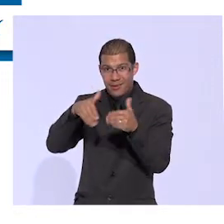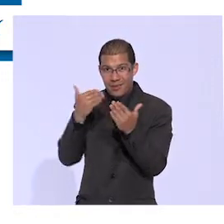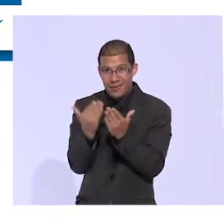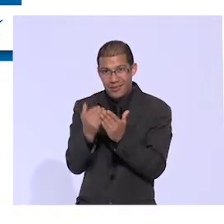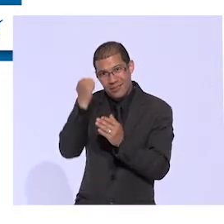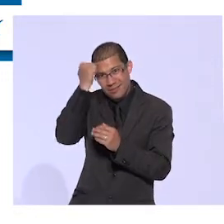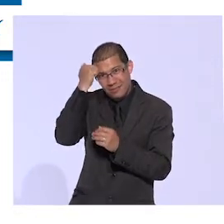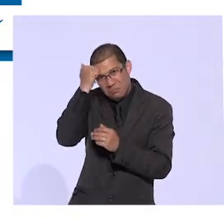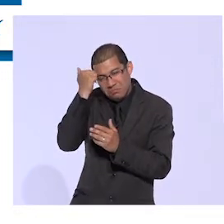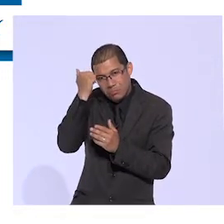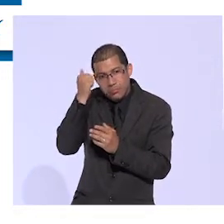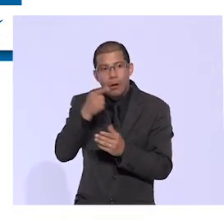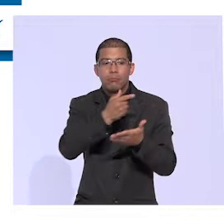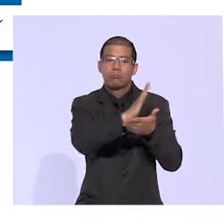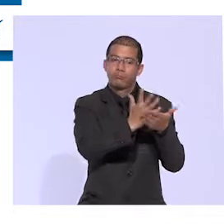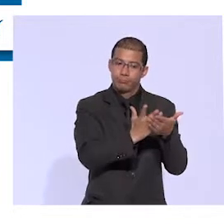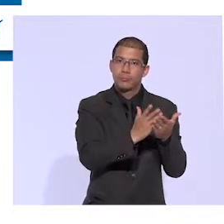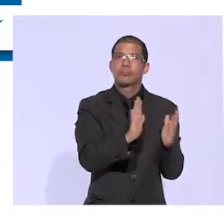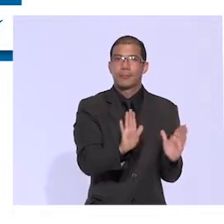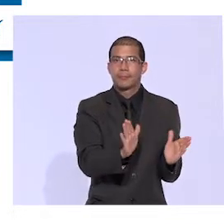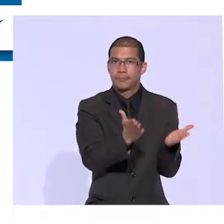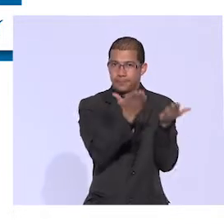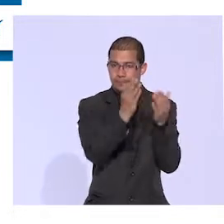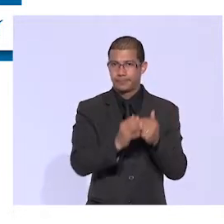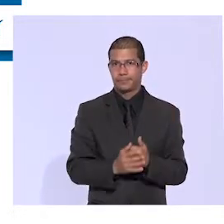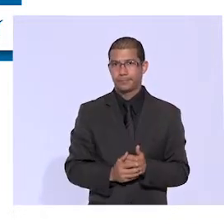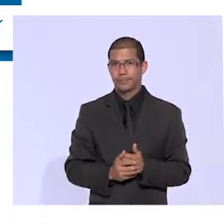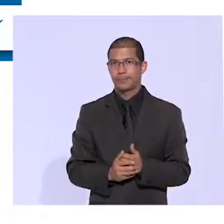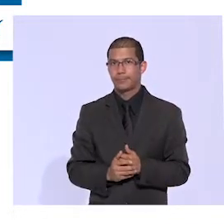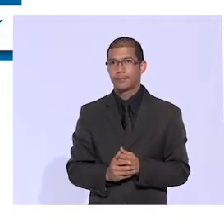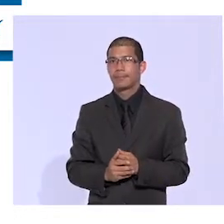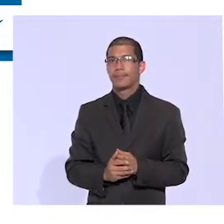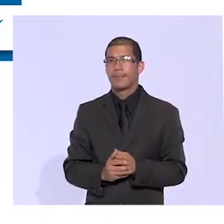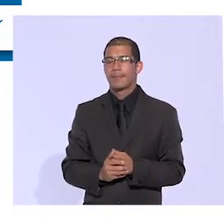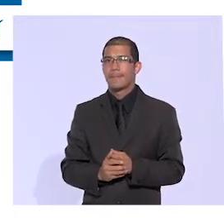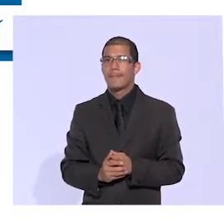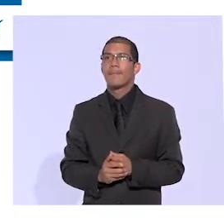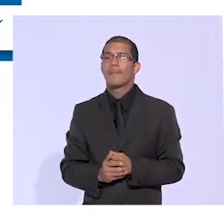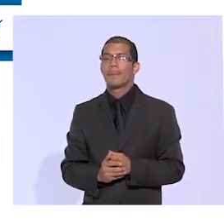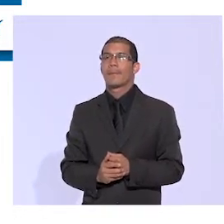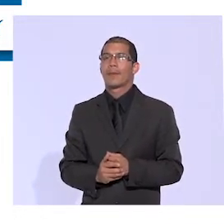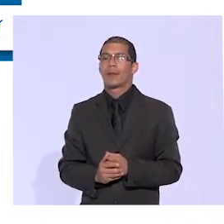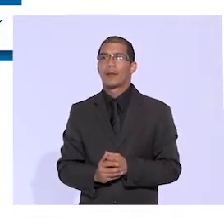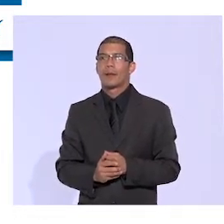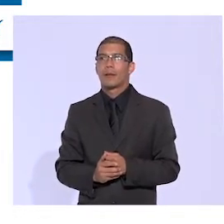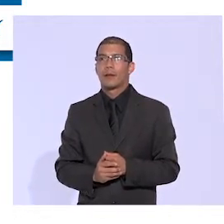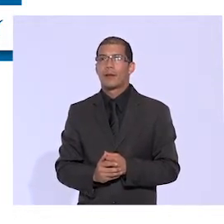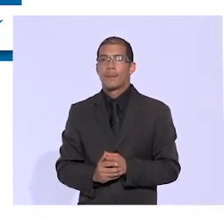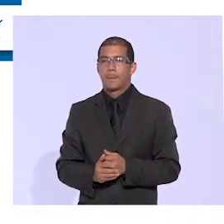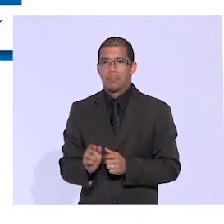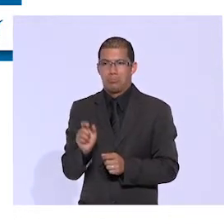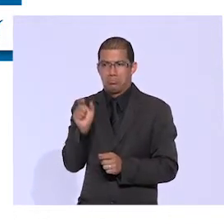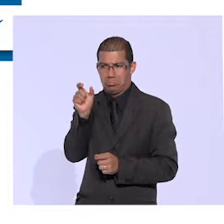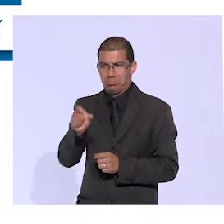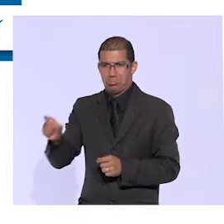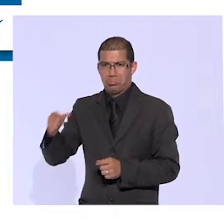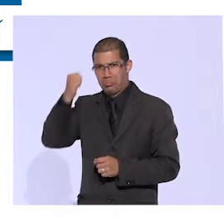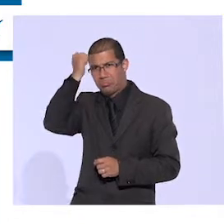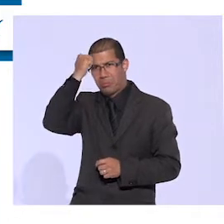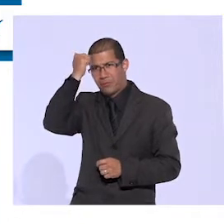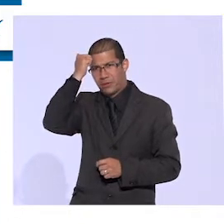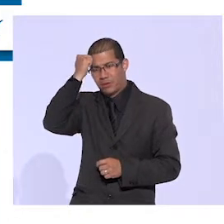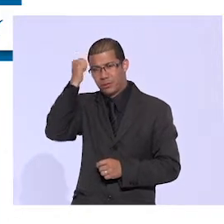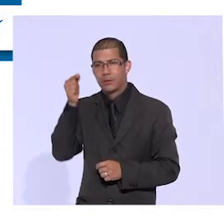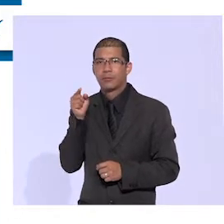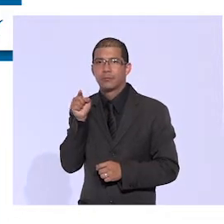políticas educativas, ¿de acuerdo? Es decir, países que deciden que el profesor, que deciden o que su política es que los docentes